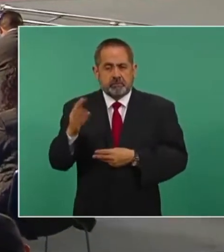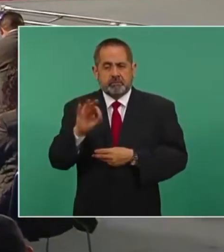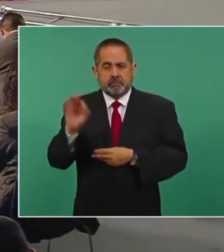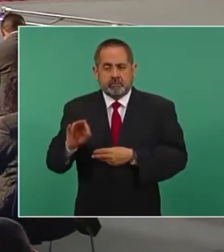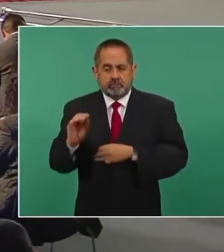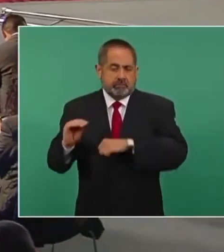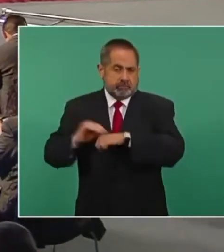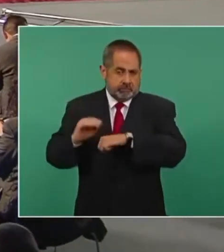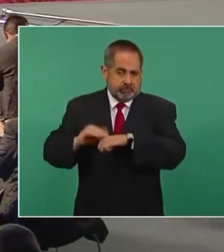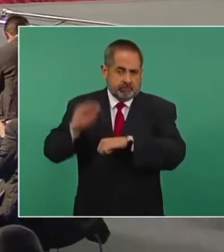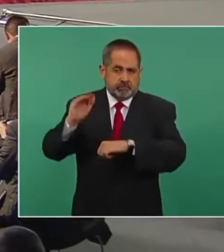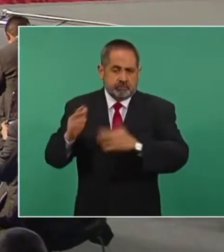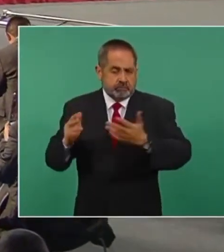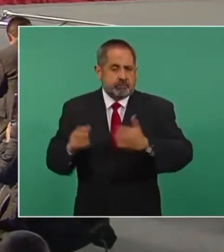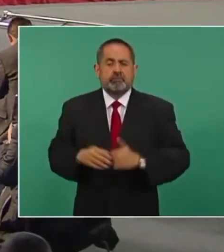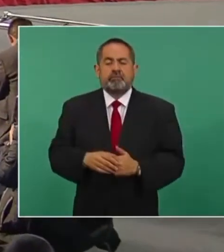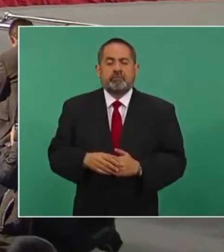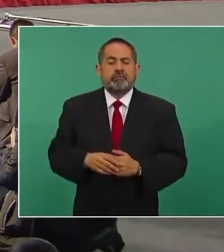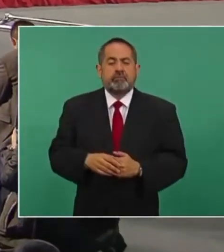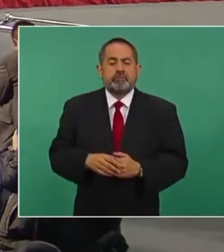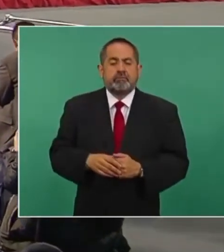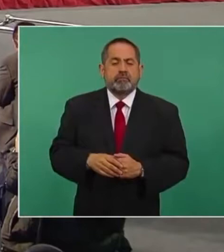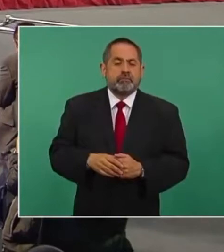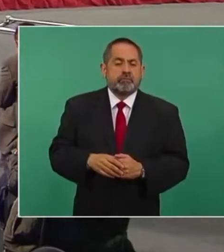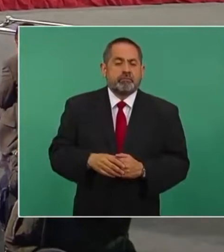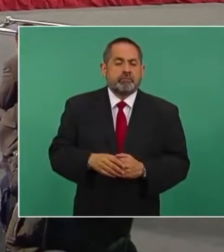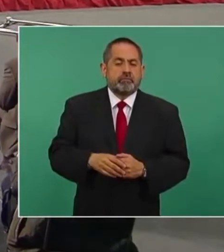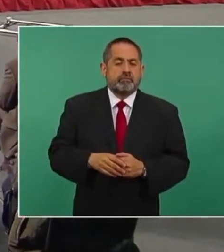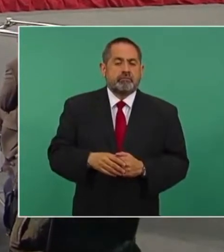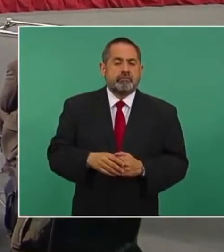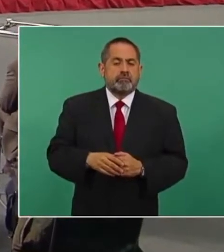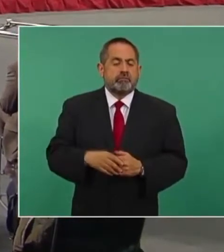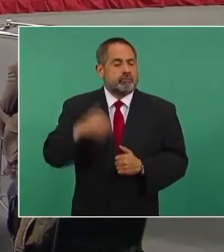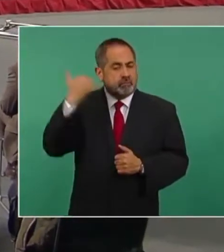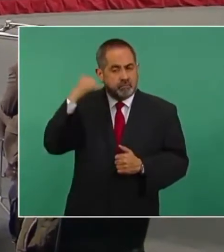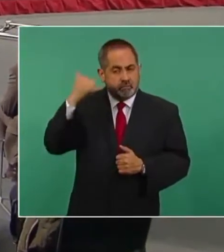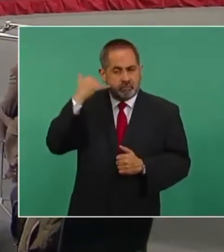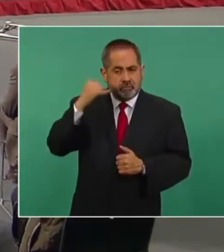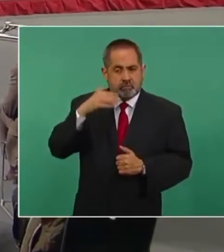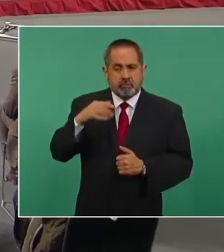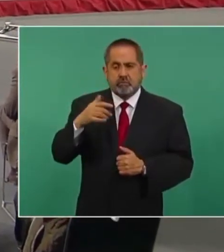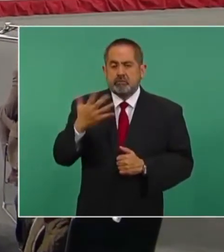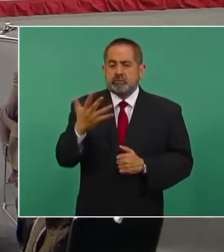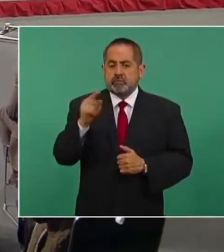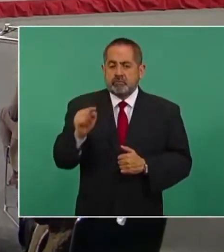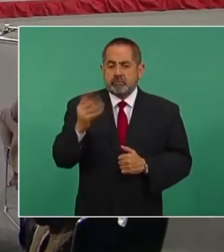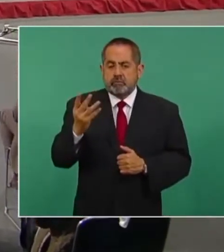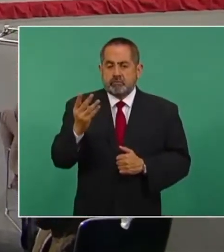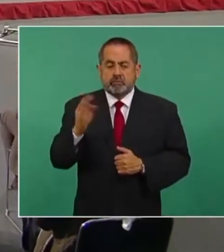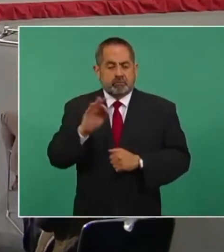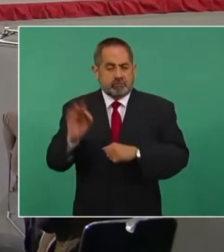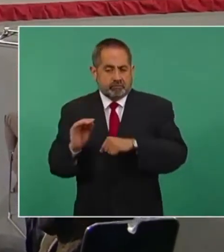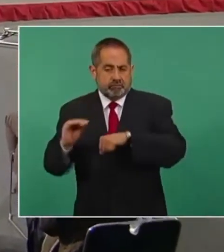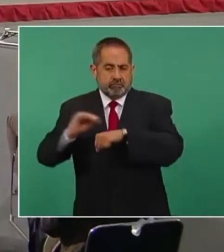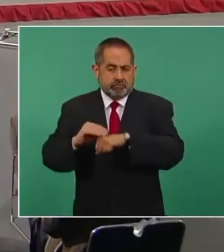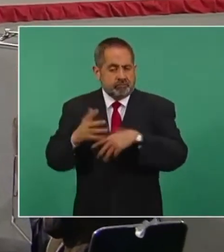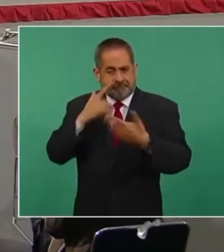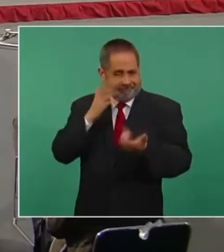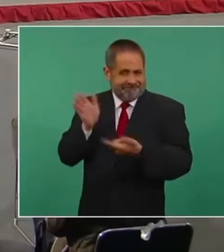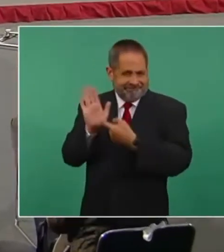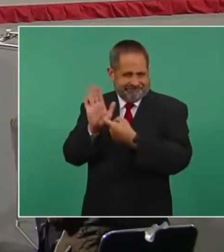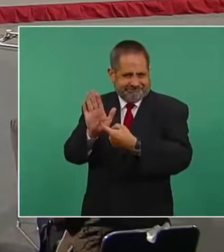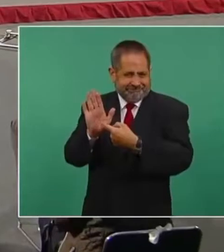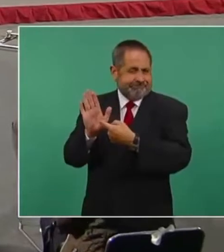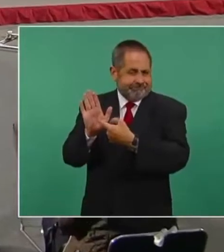la subsecretaria de Egresos de la Secretaría de Hacienda y Crédito Público, Victoria Rodríguez. Durante la conferencia de prensa matutina